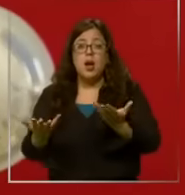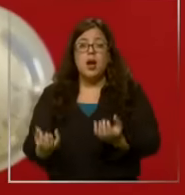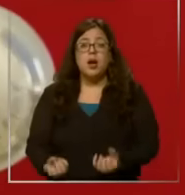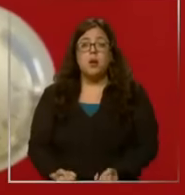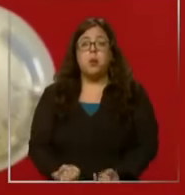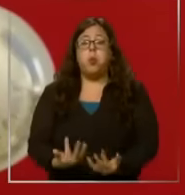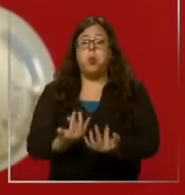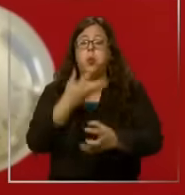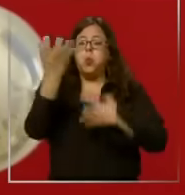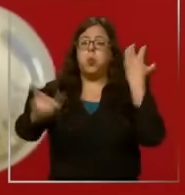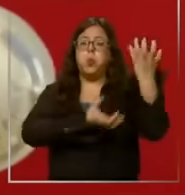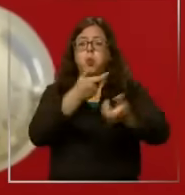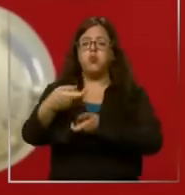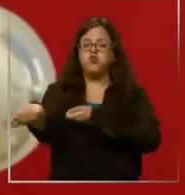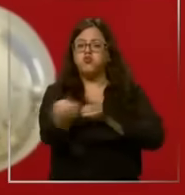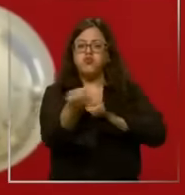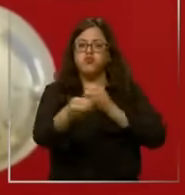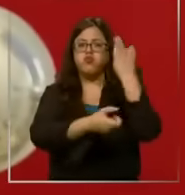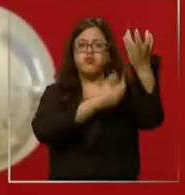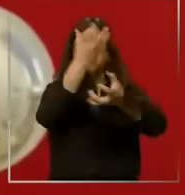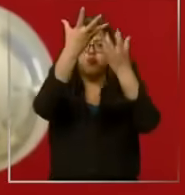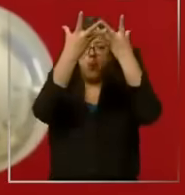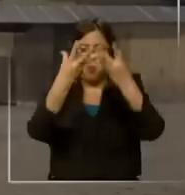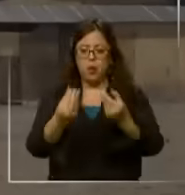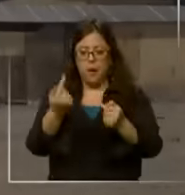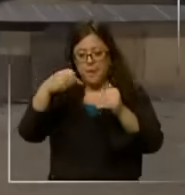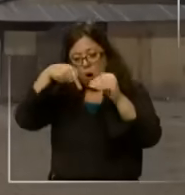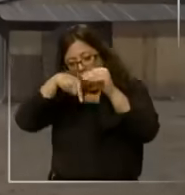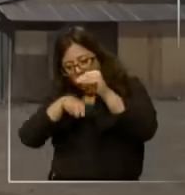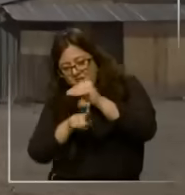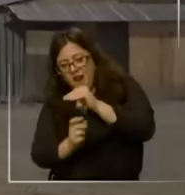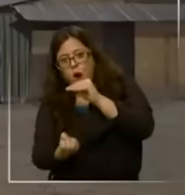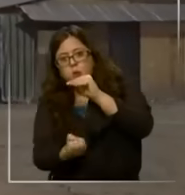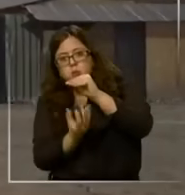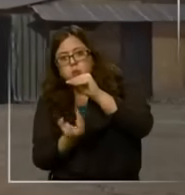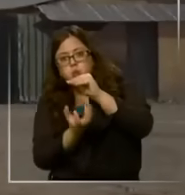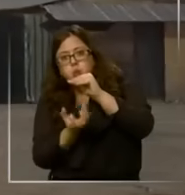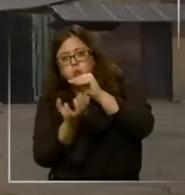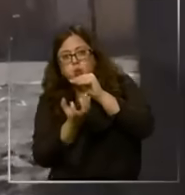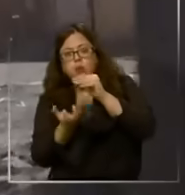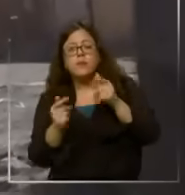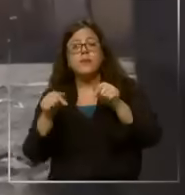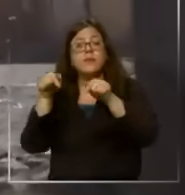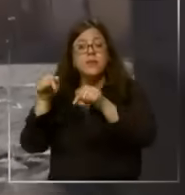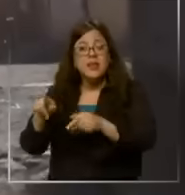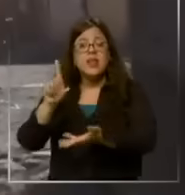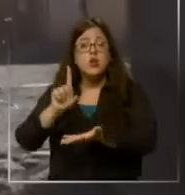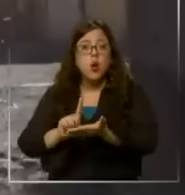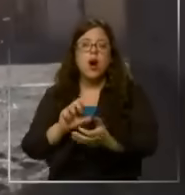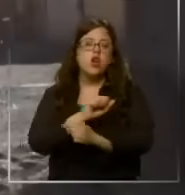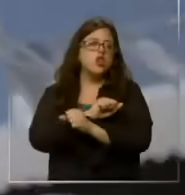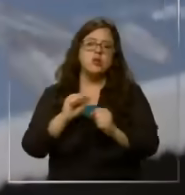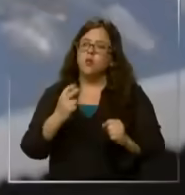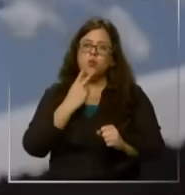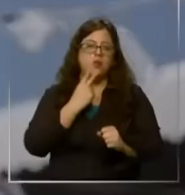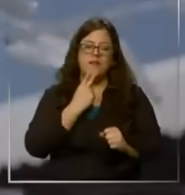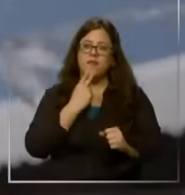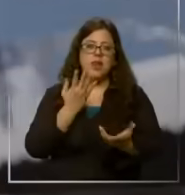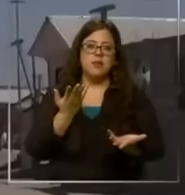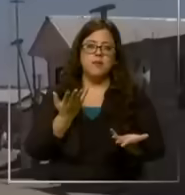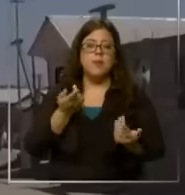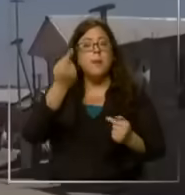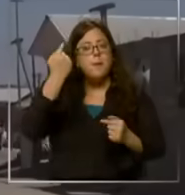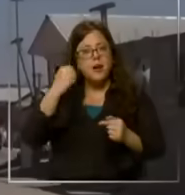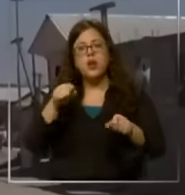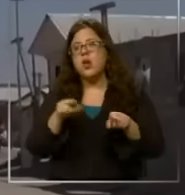veía llama, pero en la parte subterránea seguía ardiendo. Un lugar que por ahora es inviable habitar, pero aún así